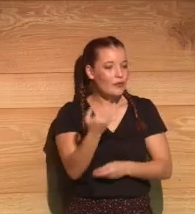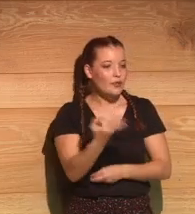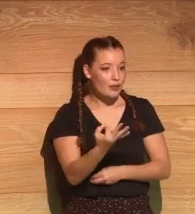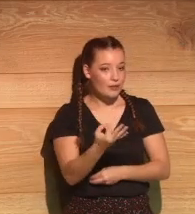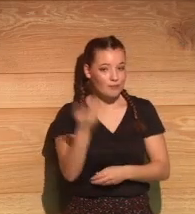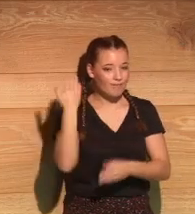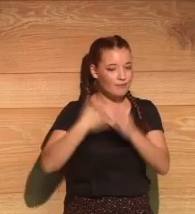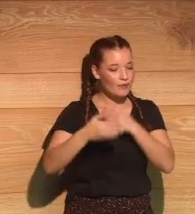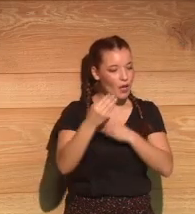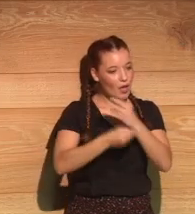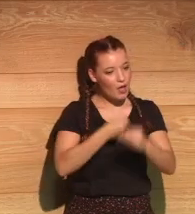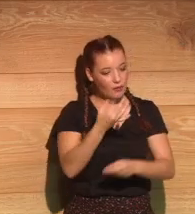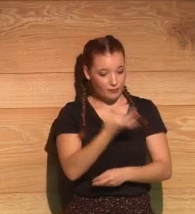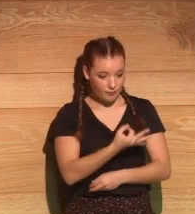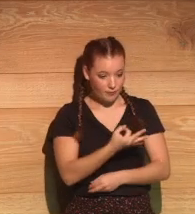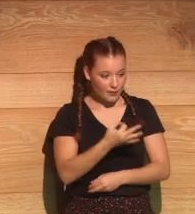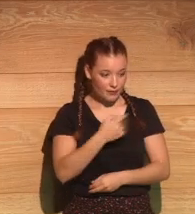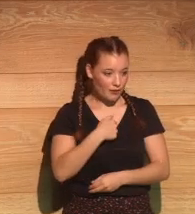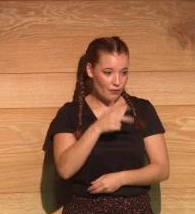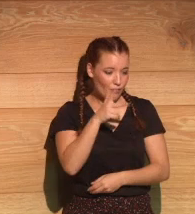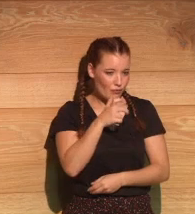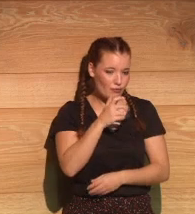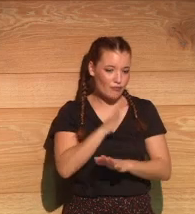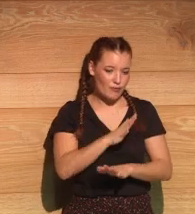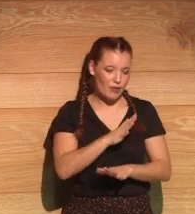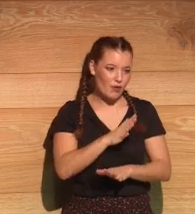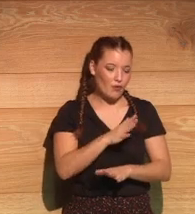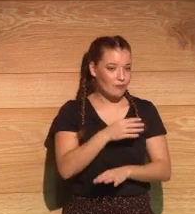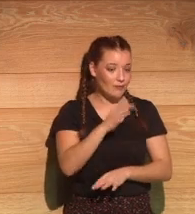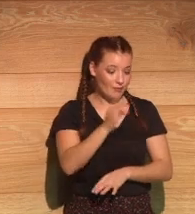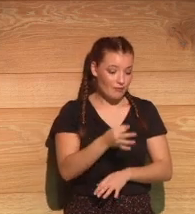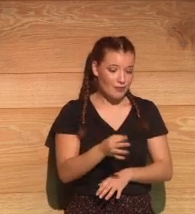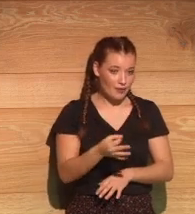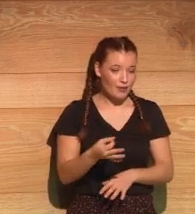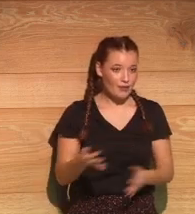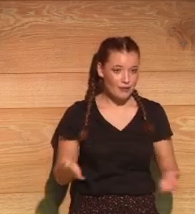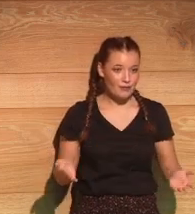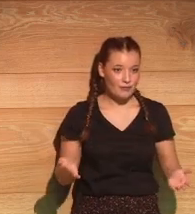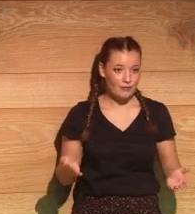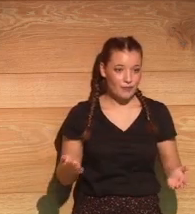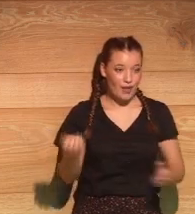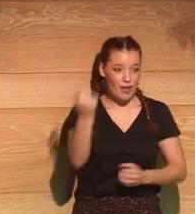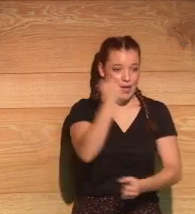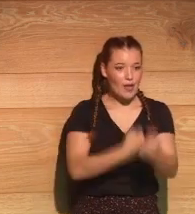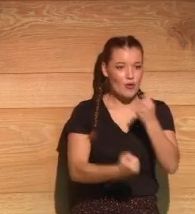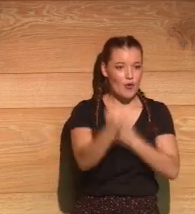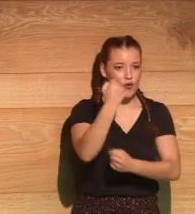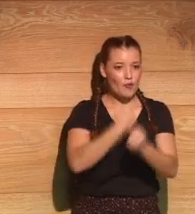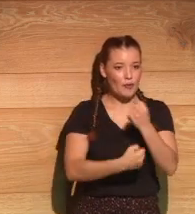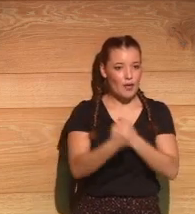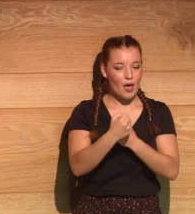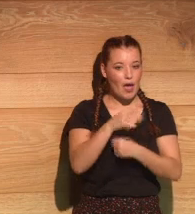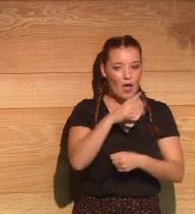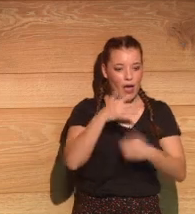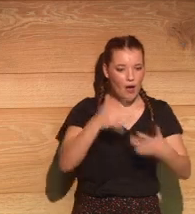Es así de terrible, pero es cierto. Es decir, la economía especulativa que tenemos no la tenemos